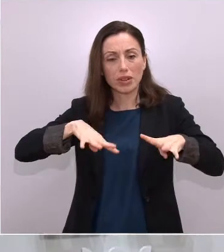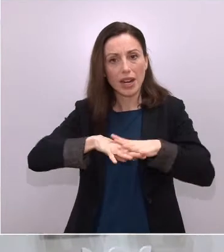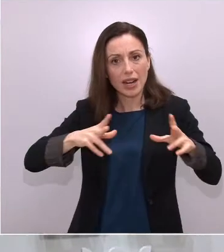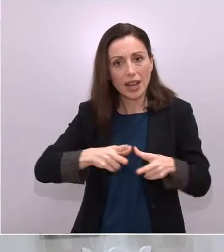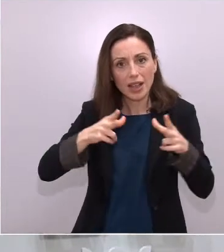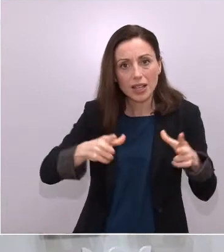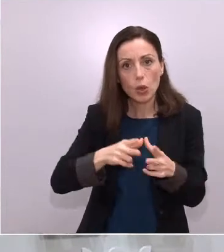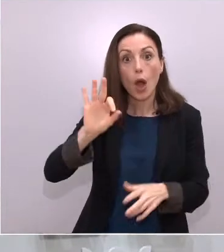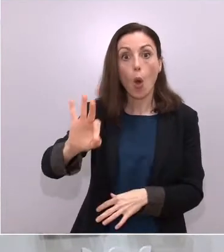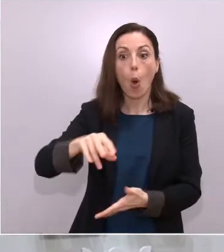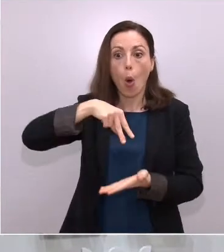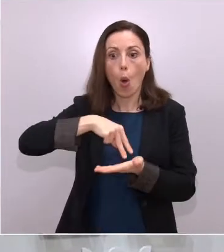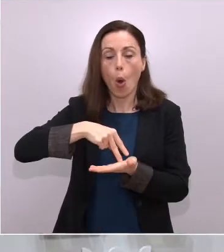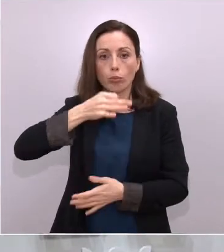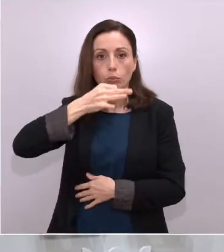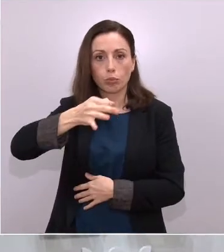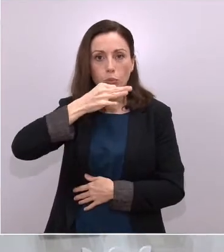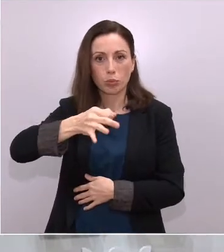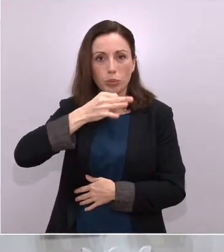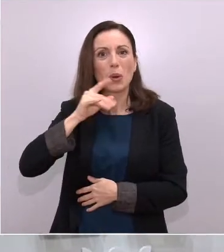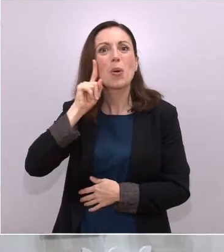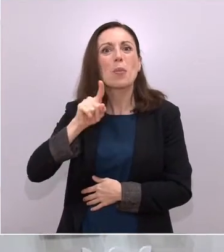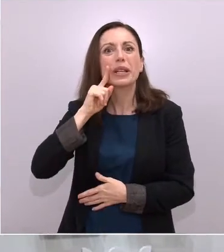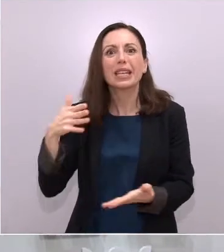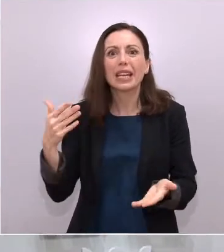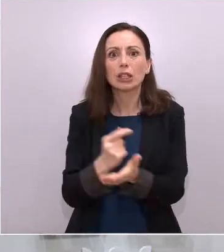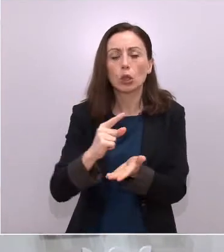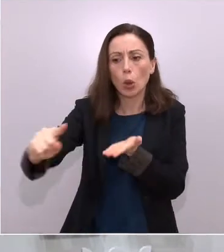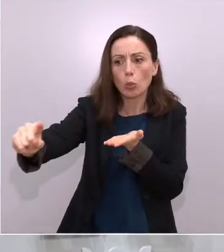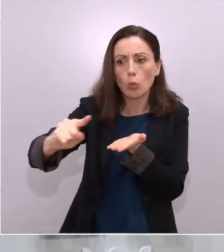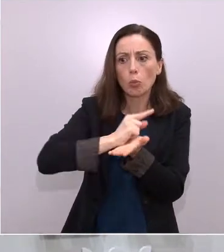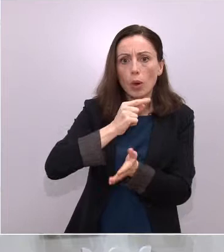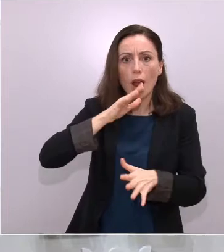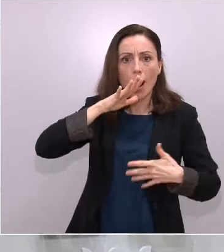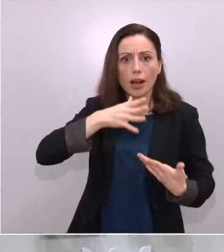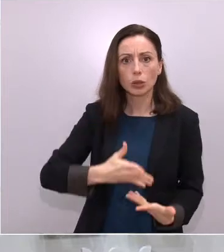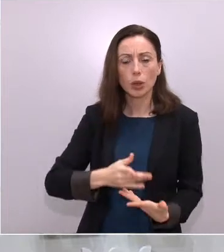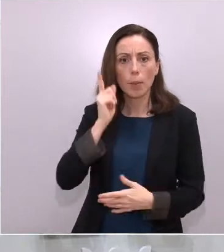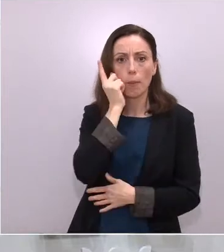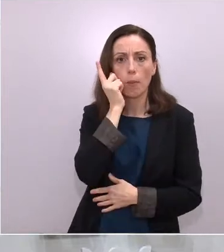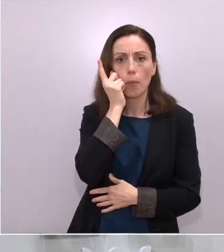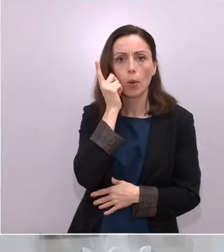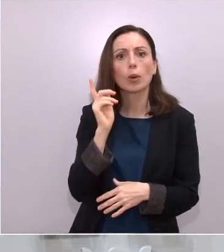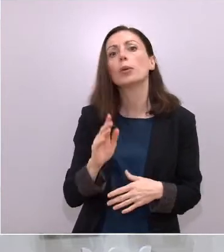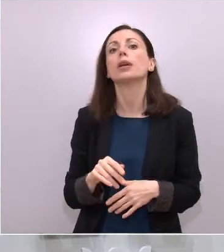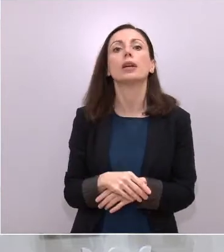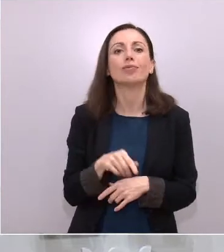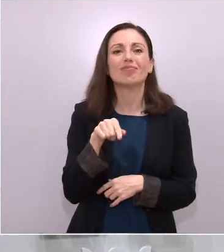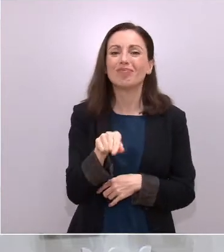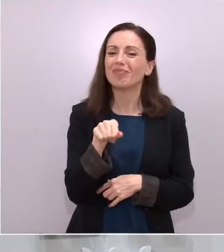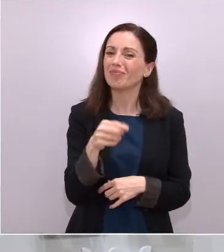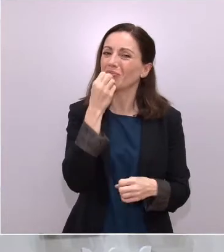declaraciones públicas. Un bulo que nos ha llegado a todos por teléfono móvil estos días. No es este el